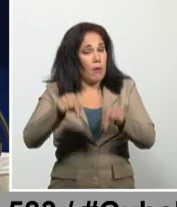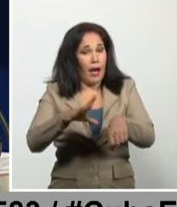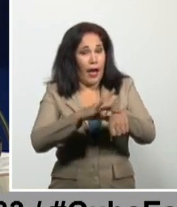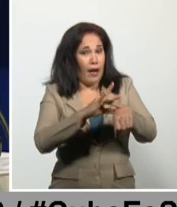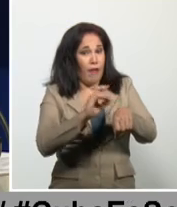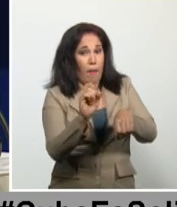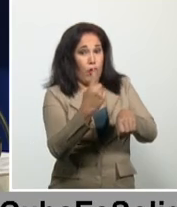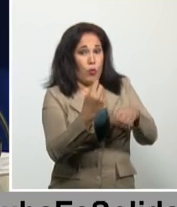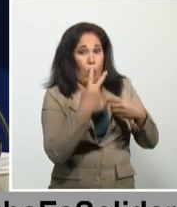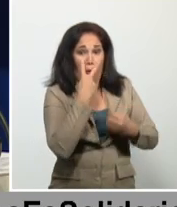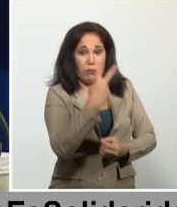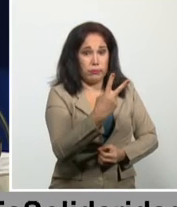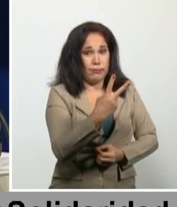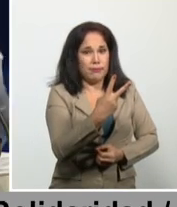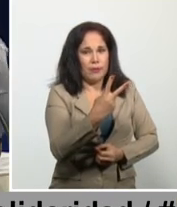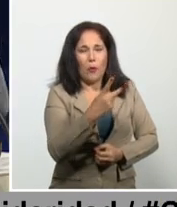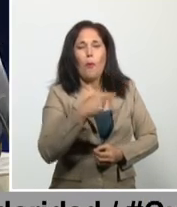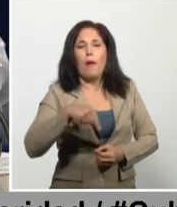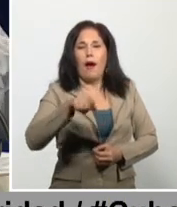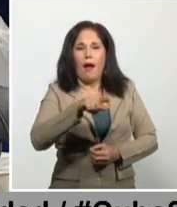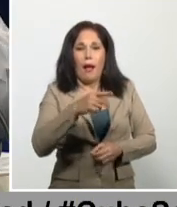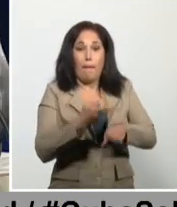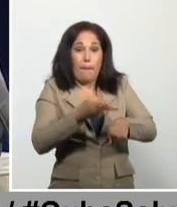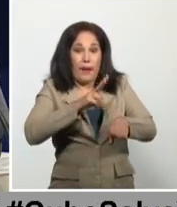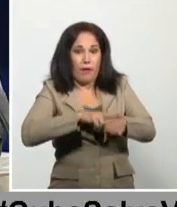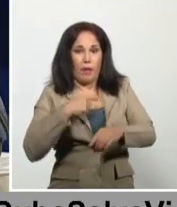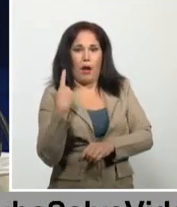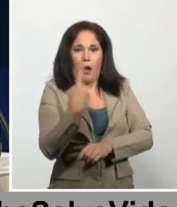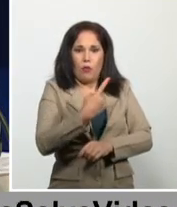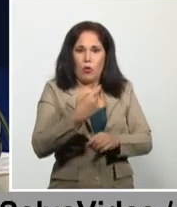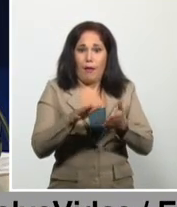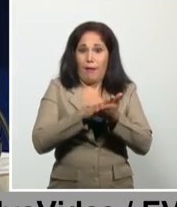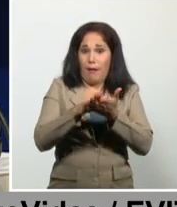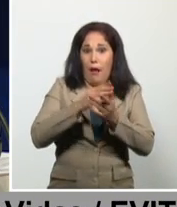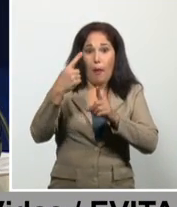que ya es importante, sino para prevenir, para que las personas estén